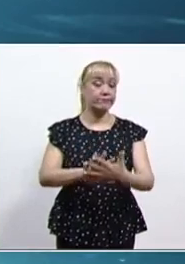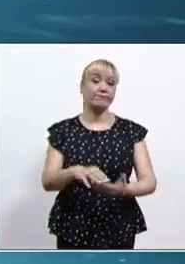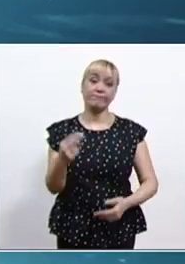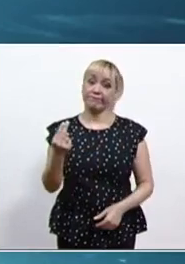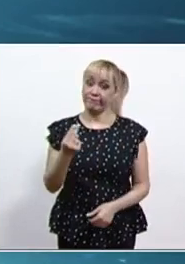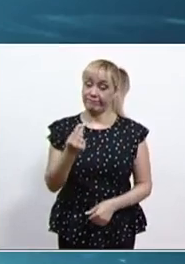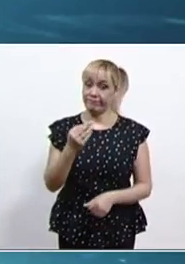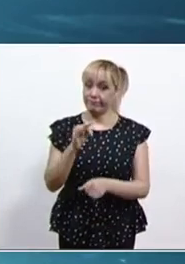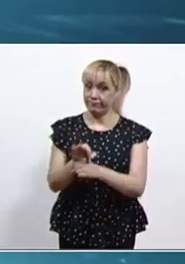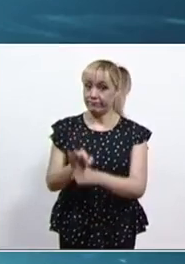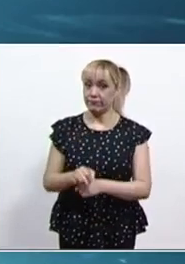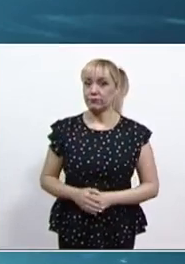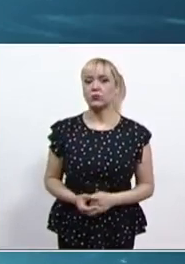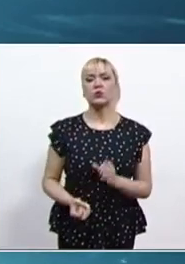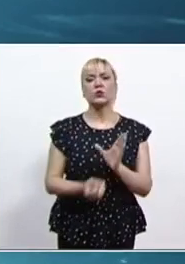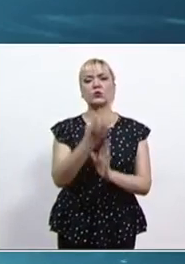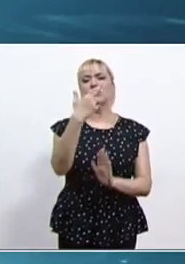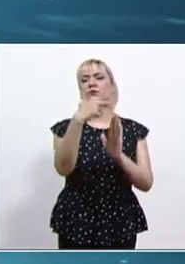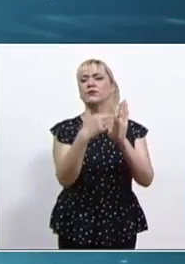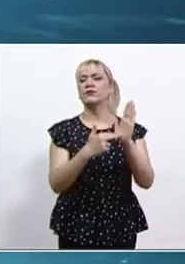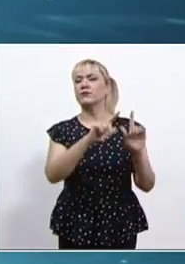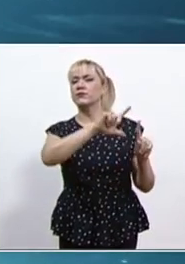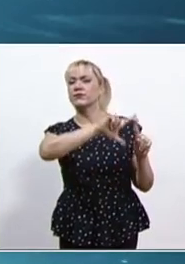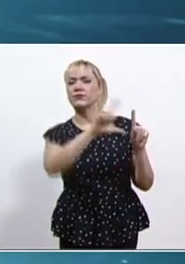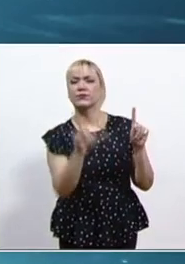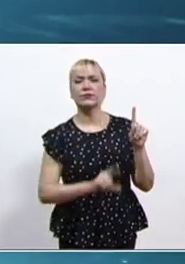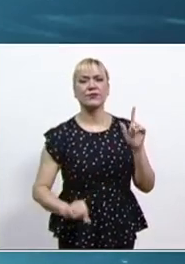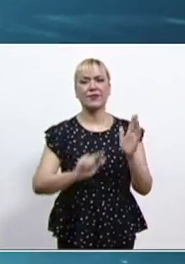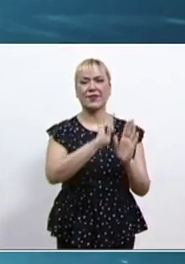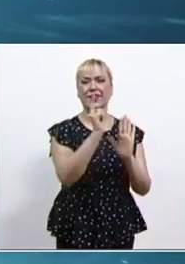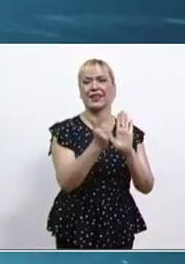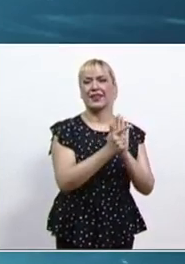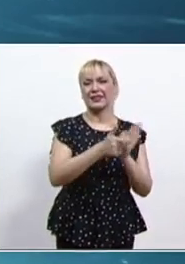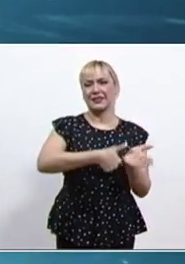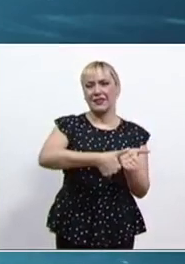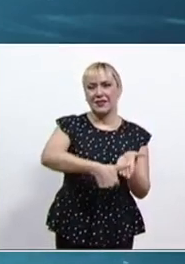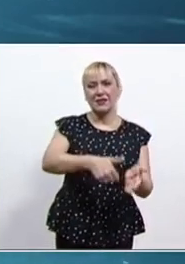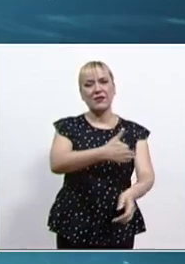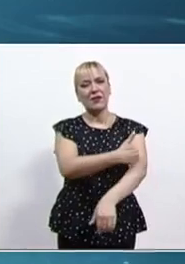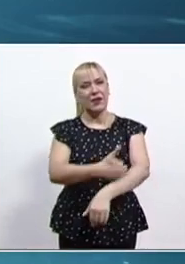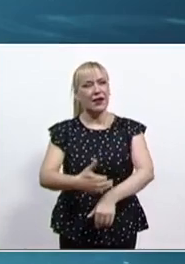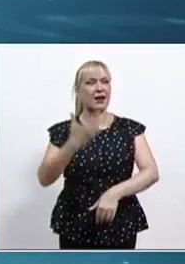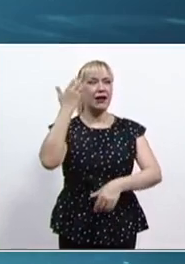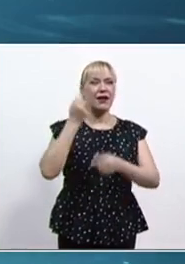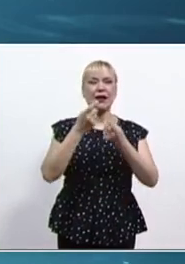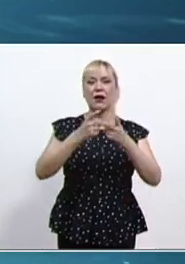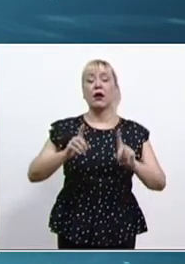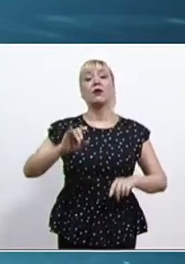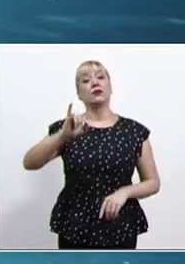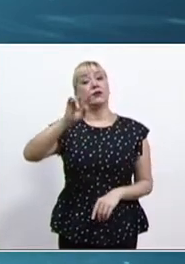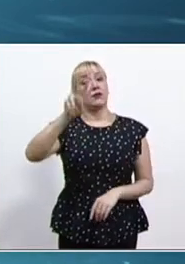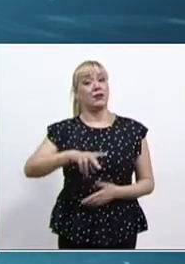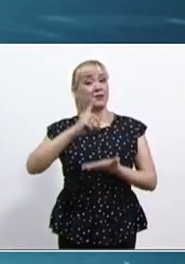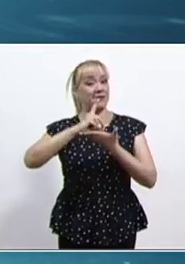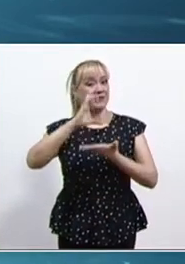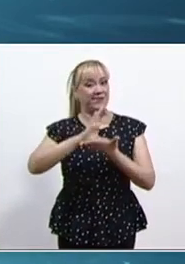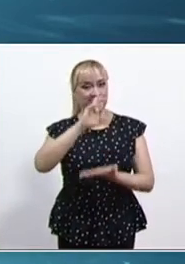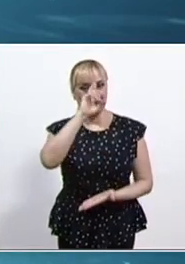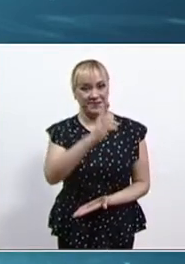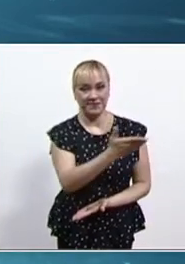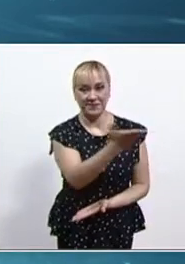El nuevo Código Nacional de Procedimientos Civiles y Familiares reconoce capacidad jurídica de las personas con